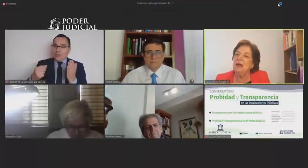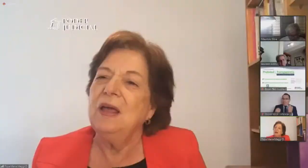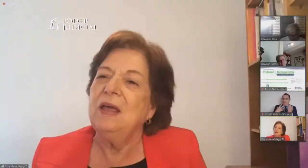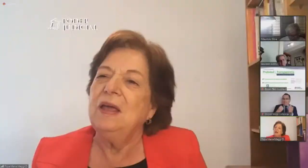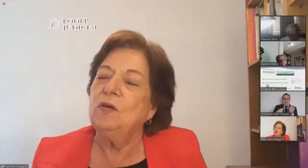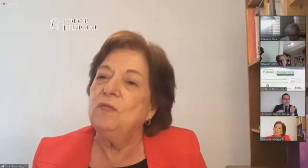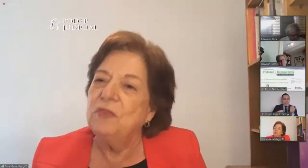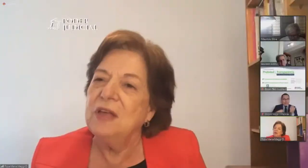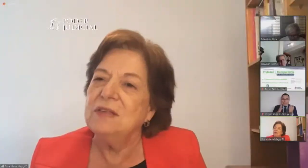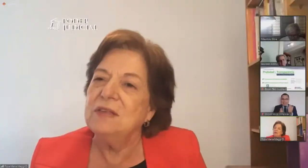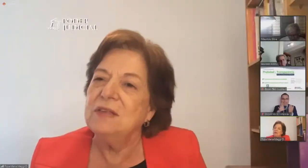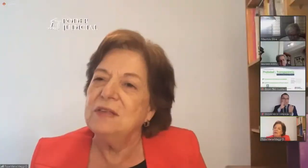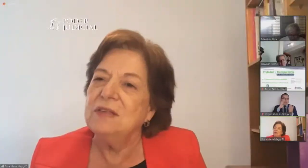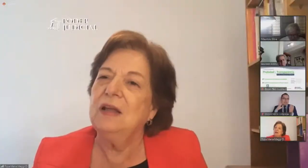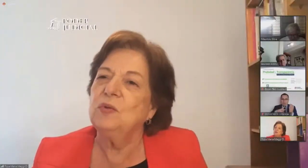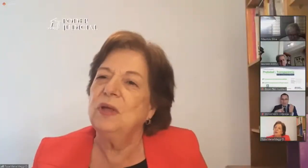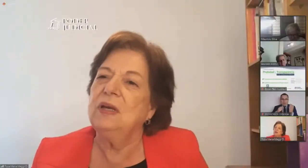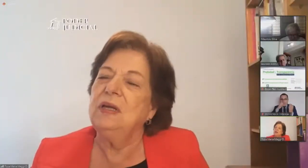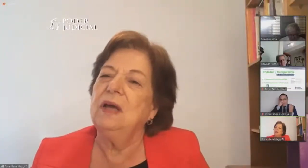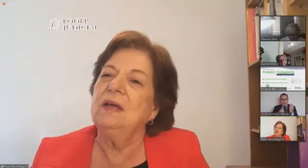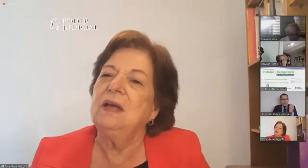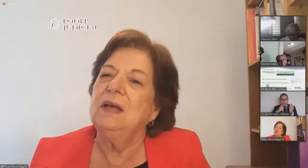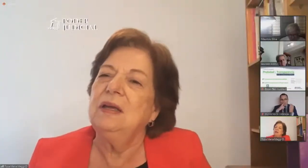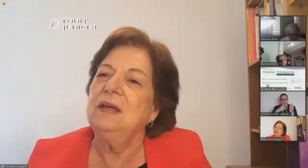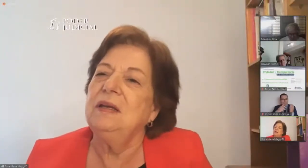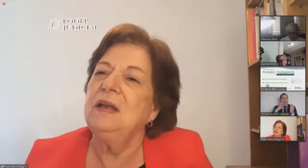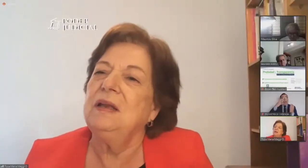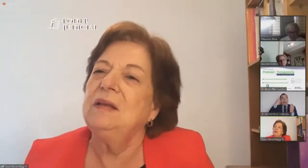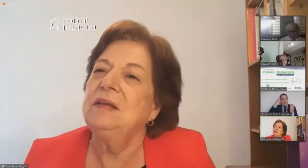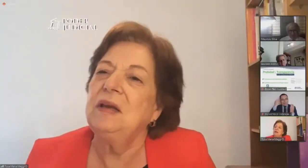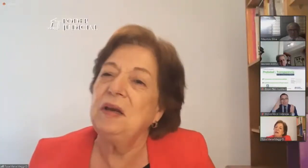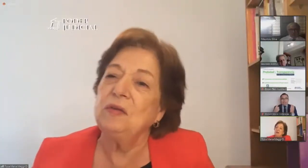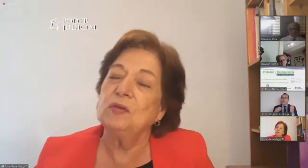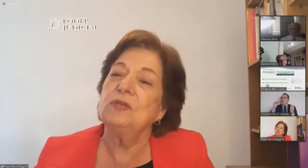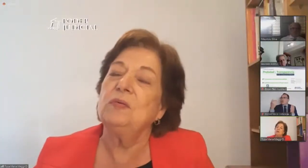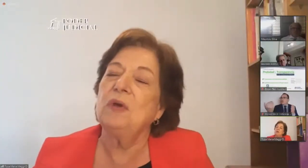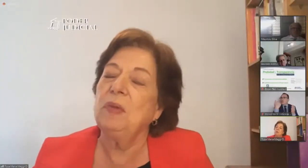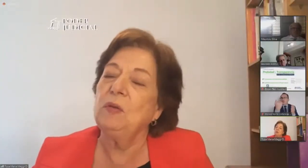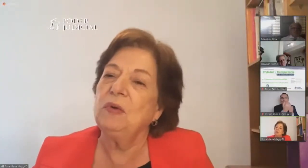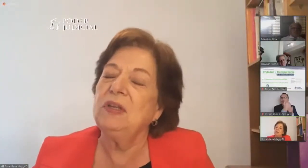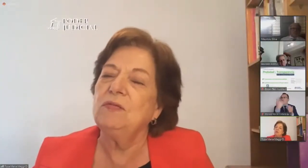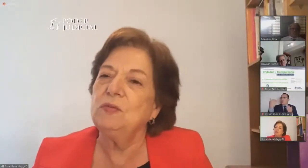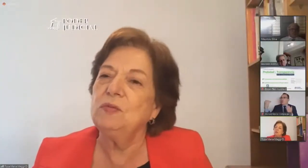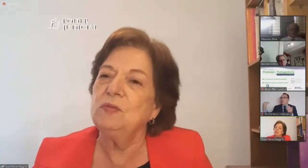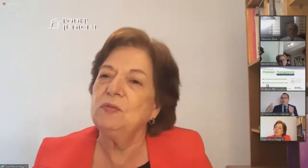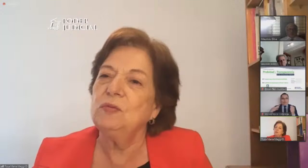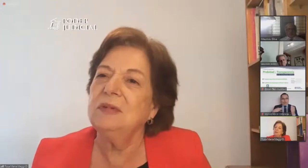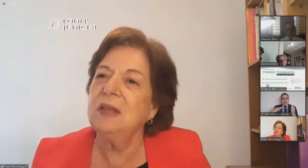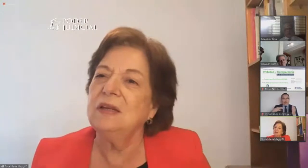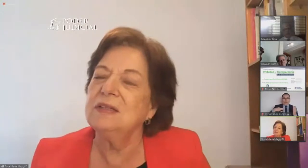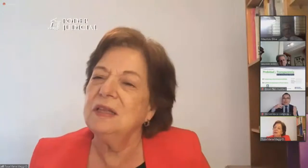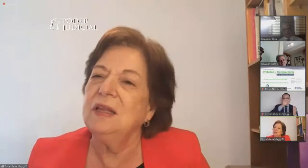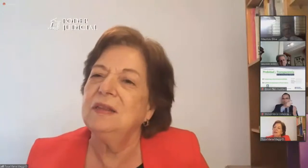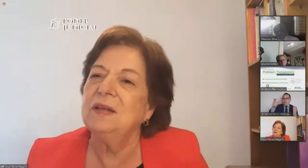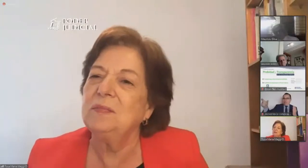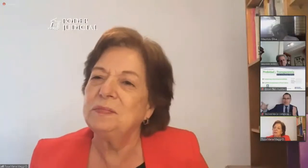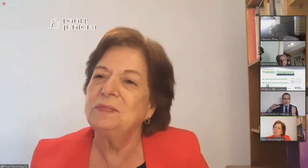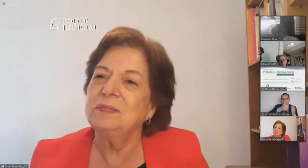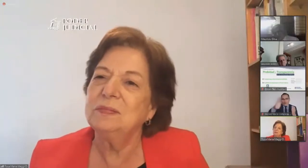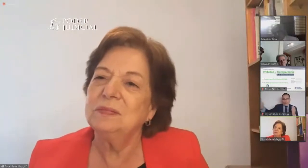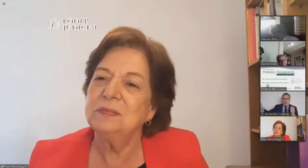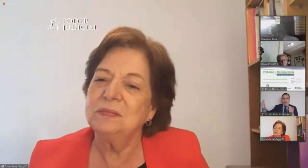absoluta confianza de la ciudadanía y tener entonces un respeto por esta función tan